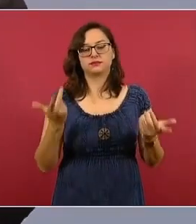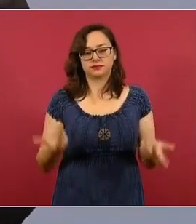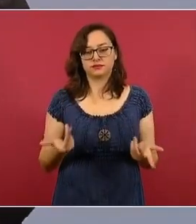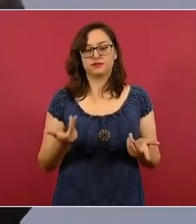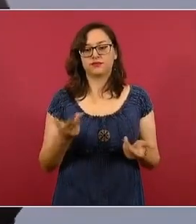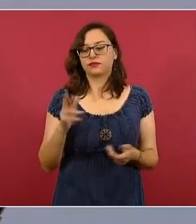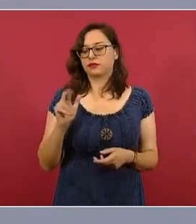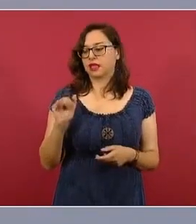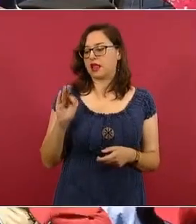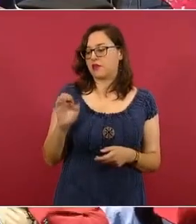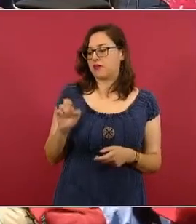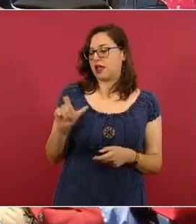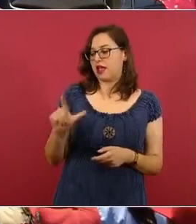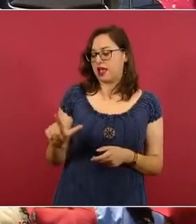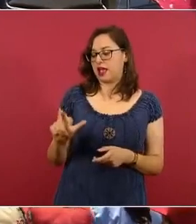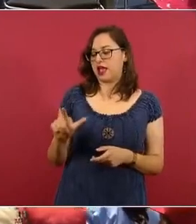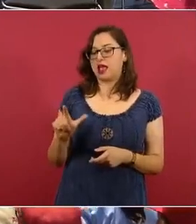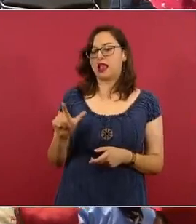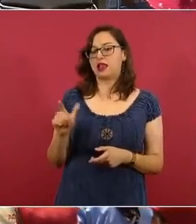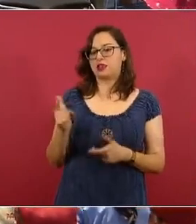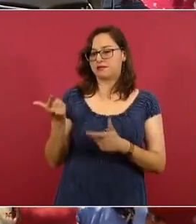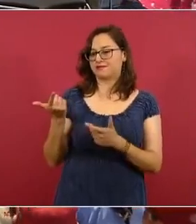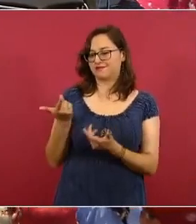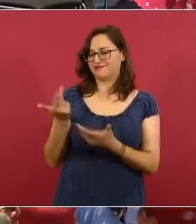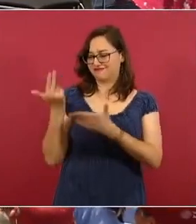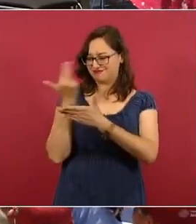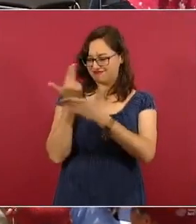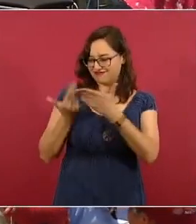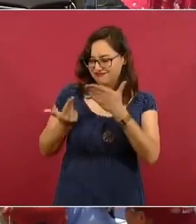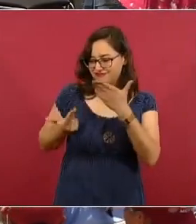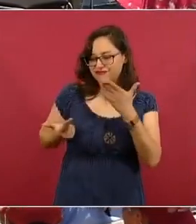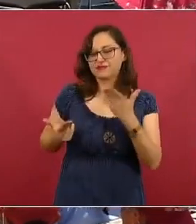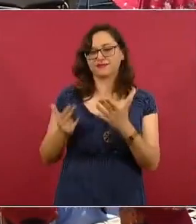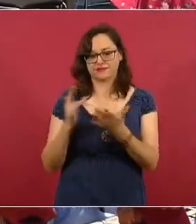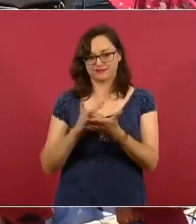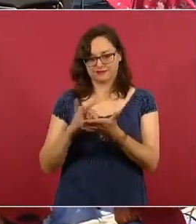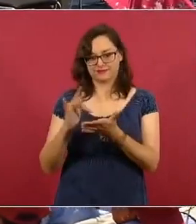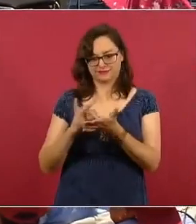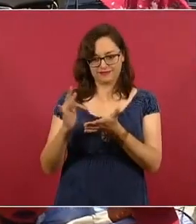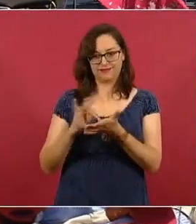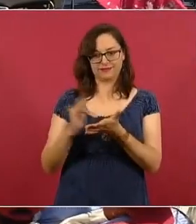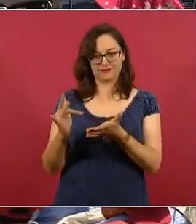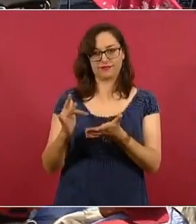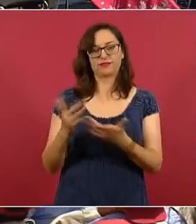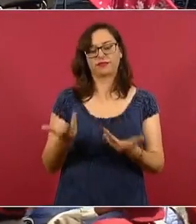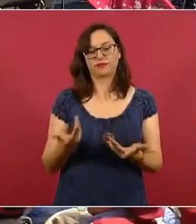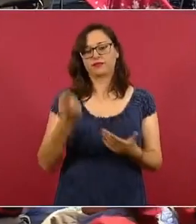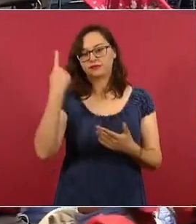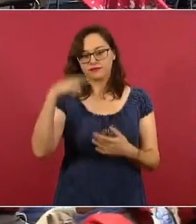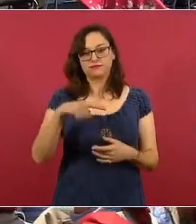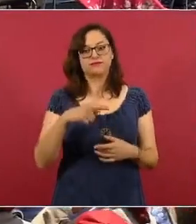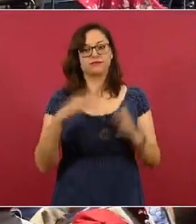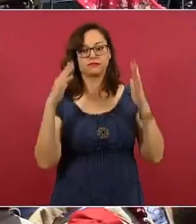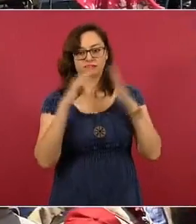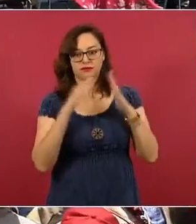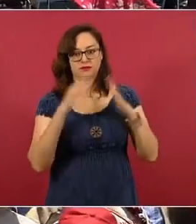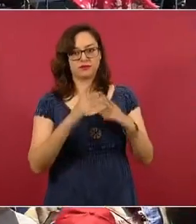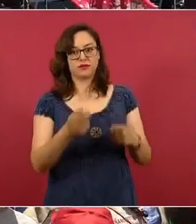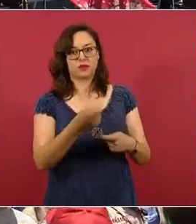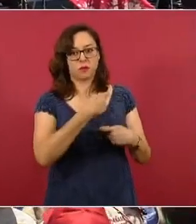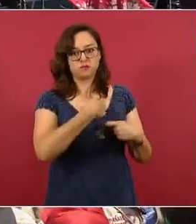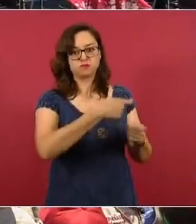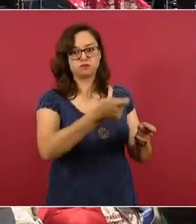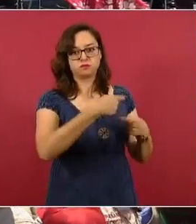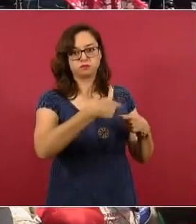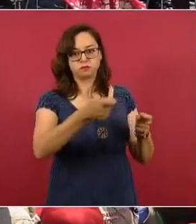a Rafael Barajas, el Fisgón, que nos ayudó, ¿sí? Para ir entregando, y yo